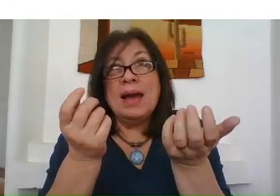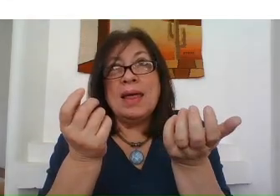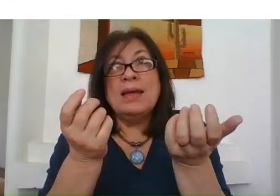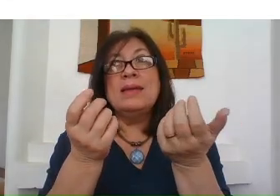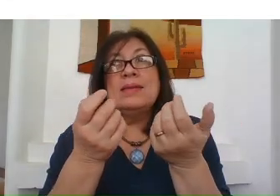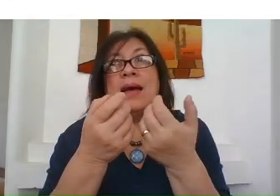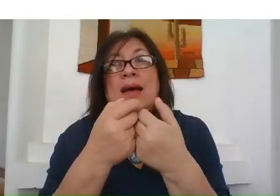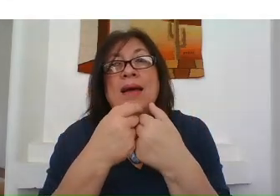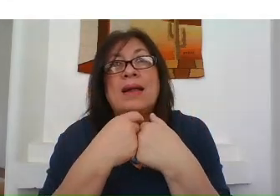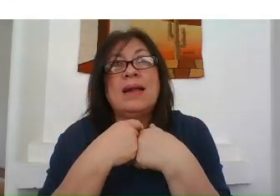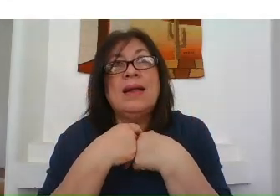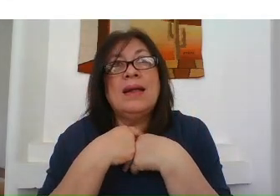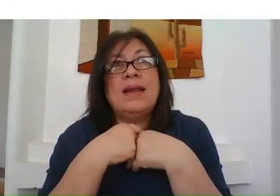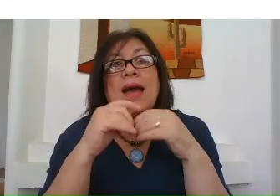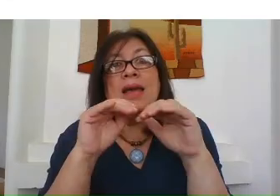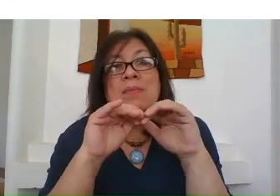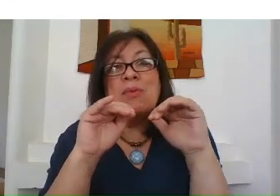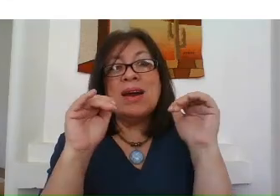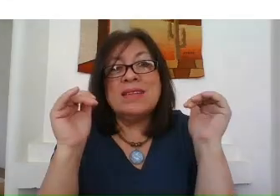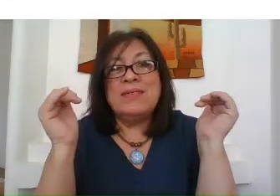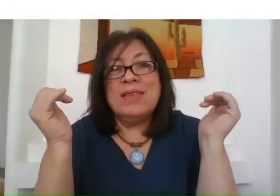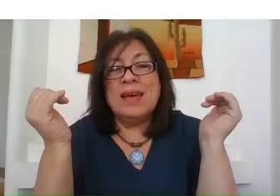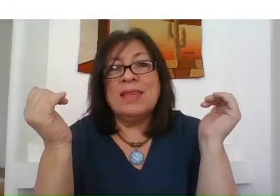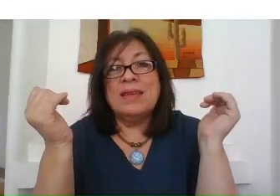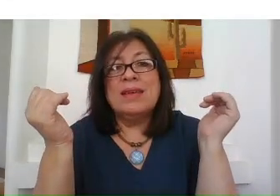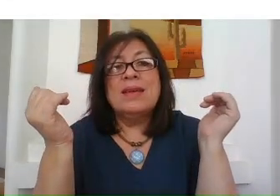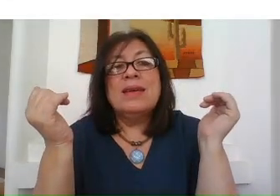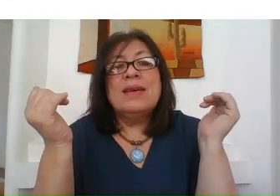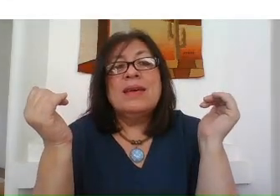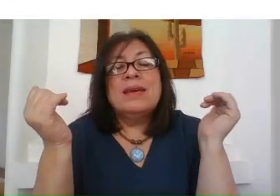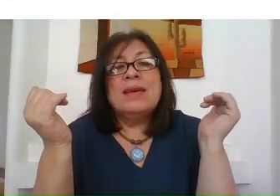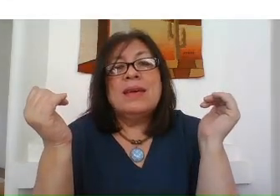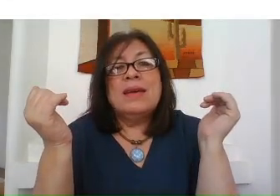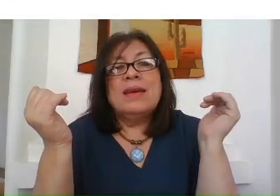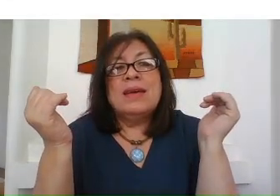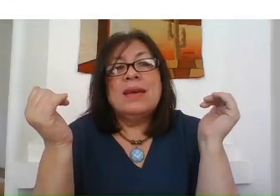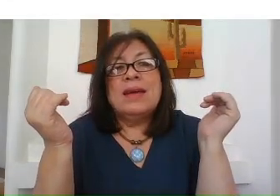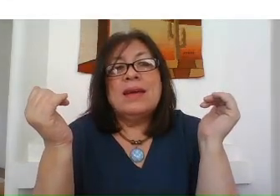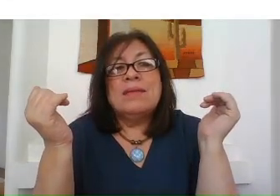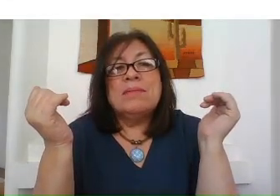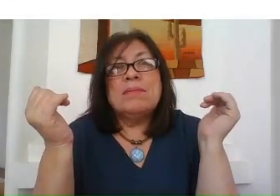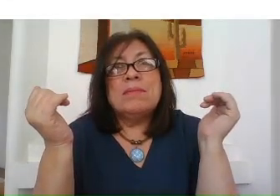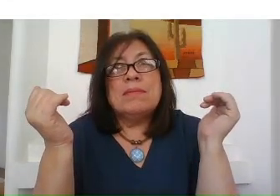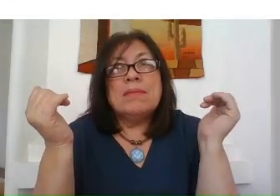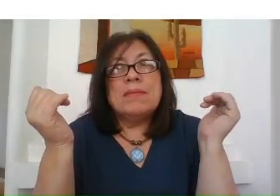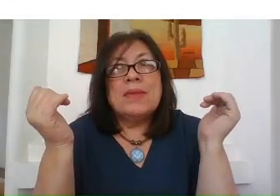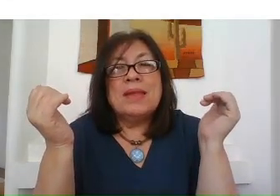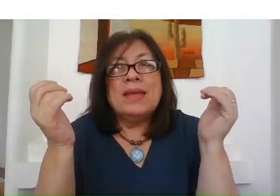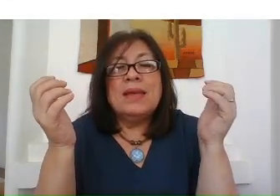más ligadas a la hipoactividad. Eh,